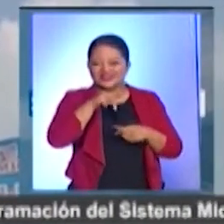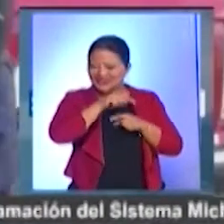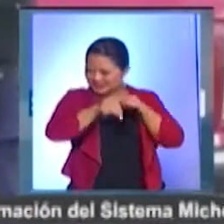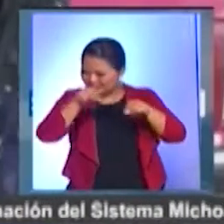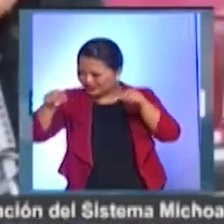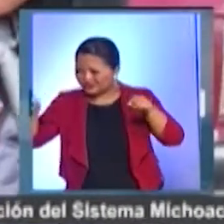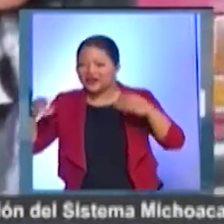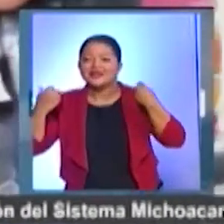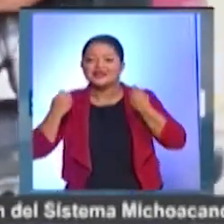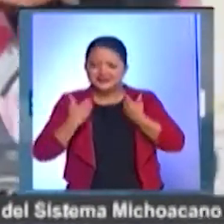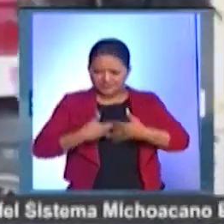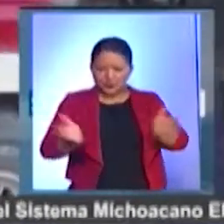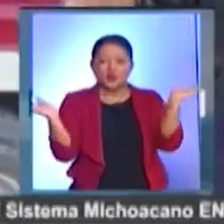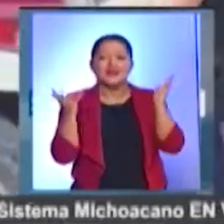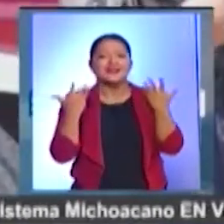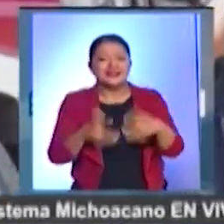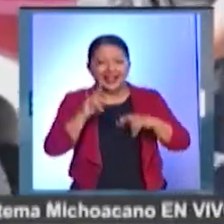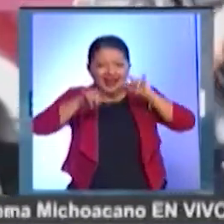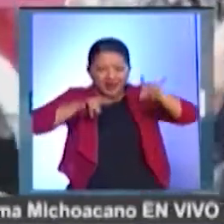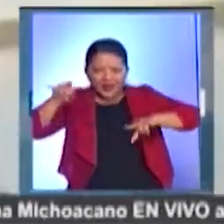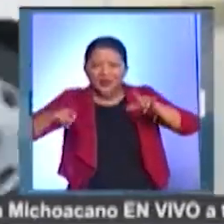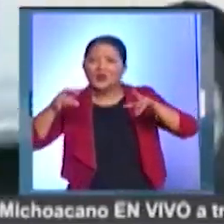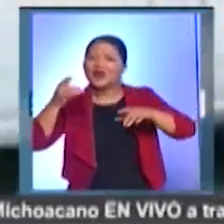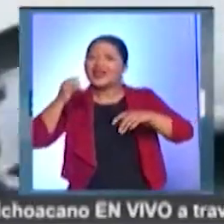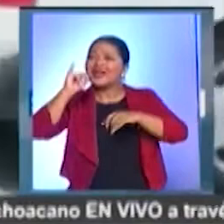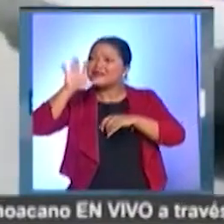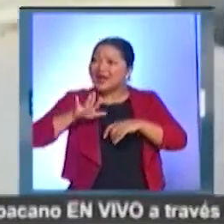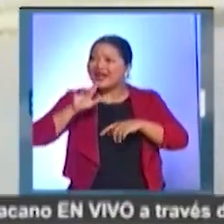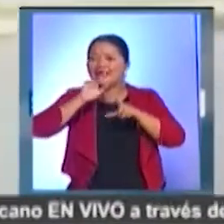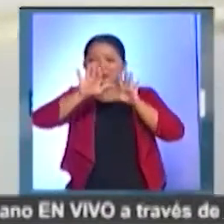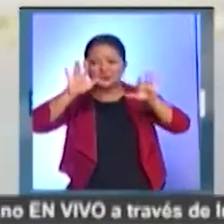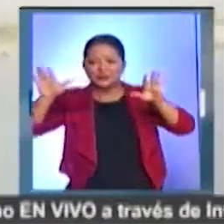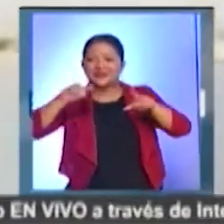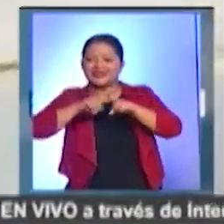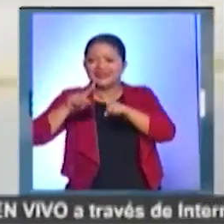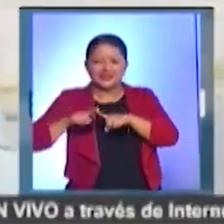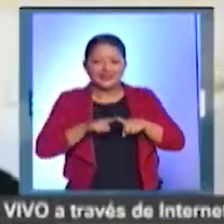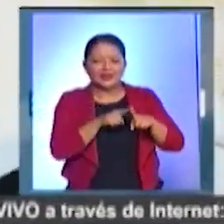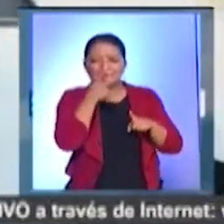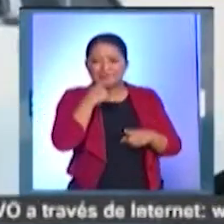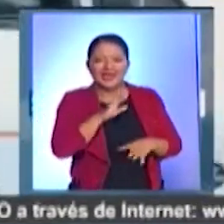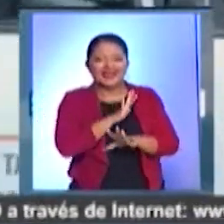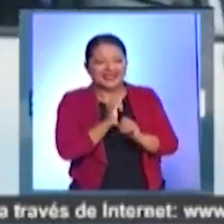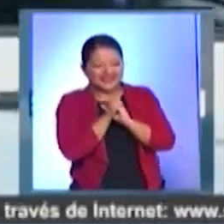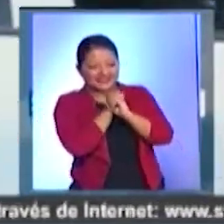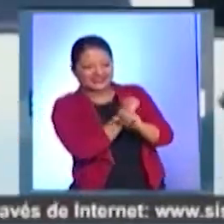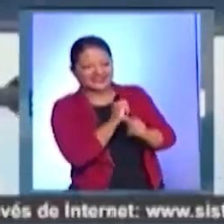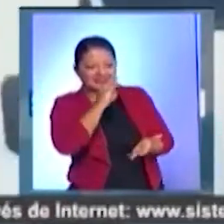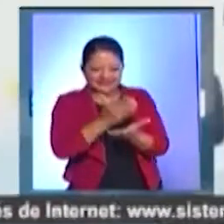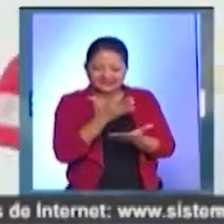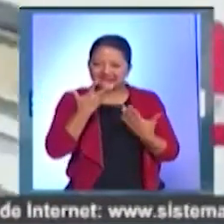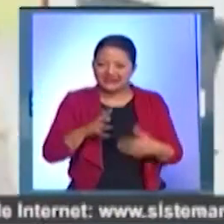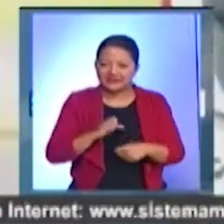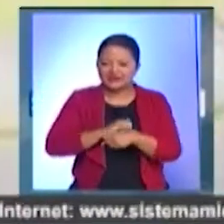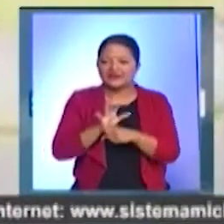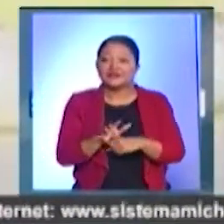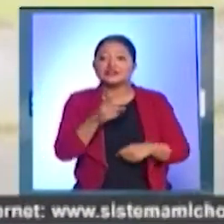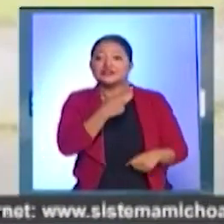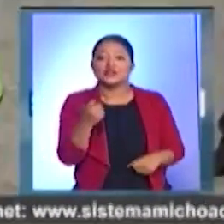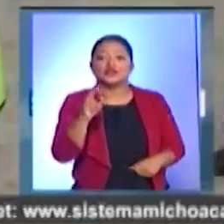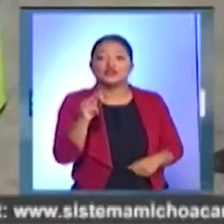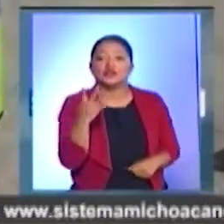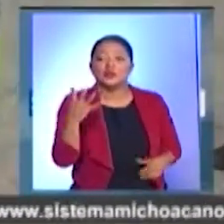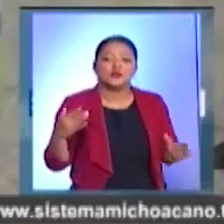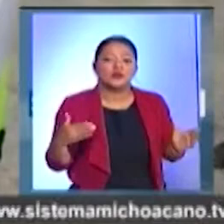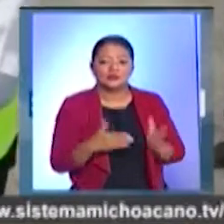carteles volantes y lonas con medidas básicas de higiene para la contención del virus hasta el día de hoy se han distribuido 180